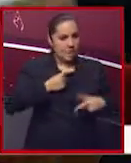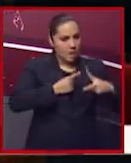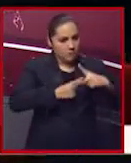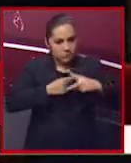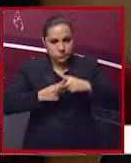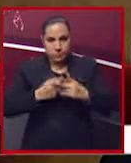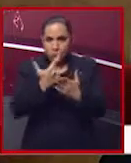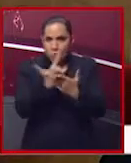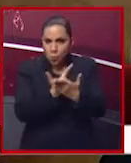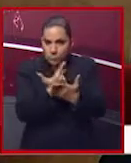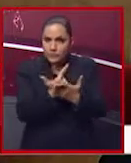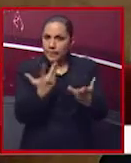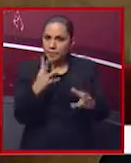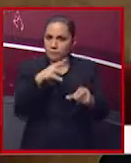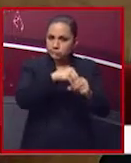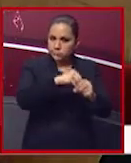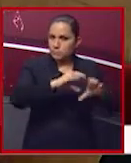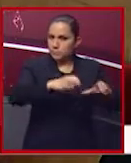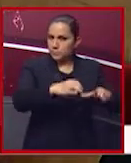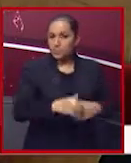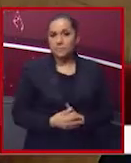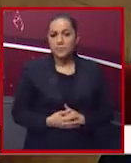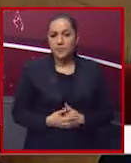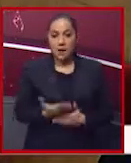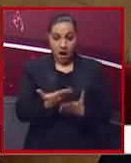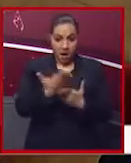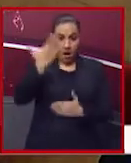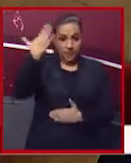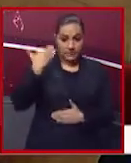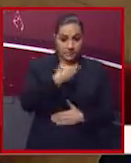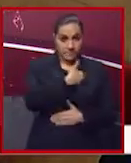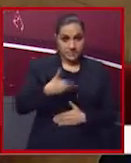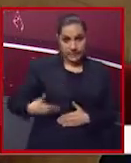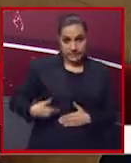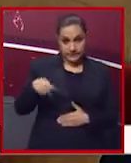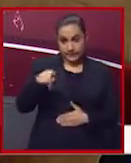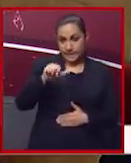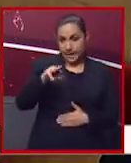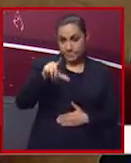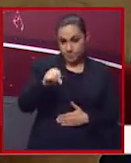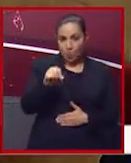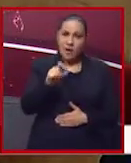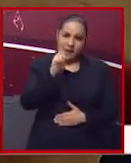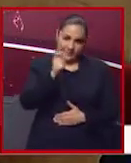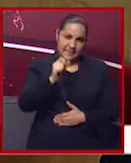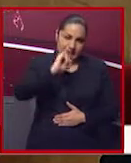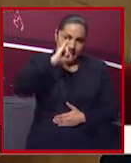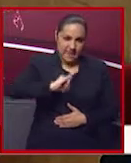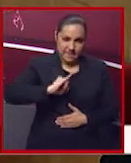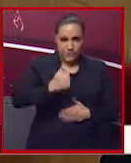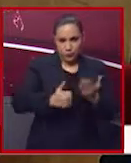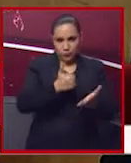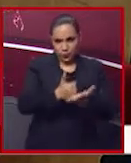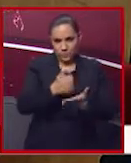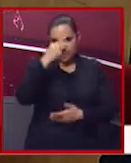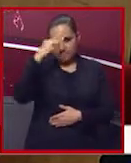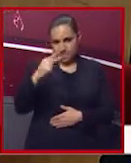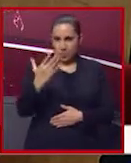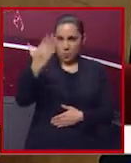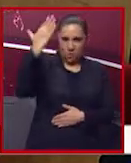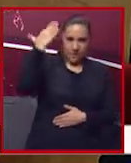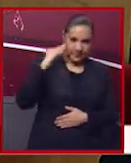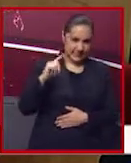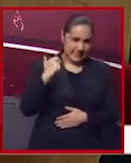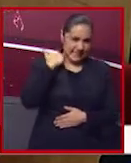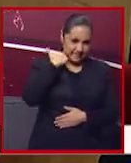el presidente López Obrador fue jefe de la Ciudad de México, instaló este